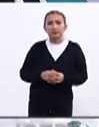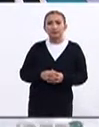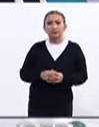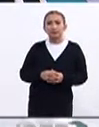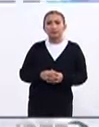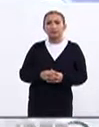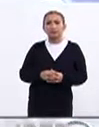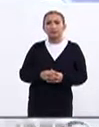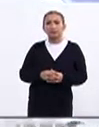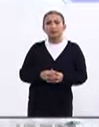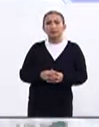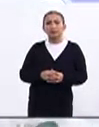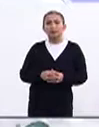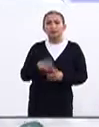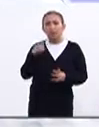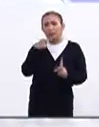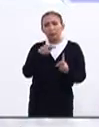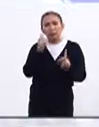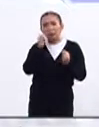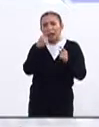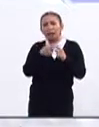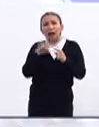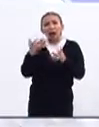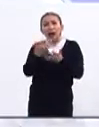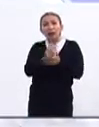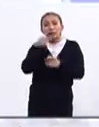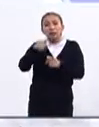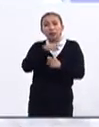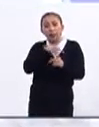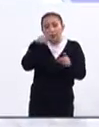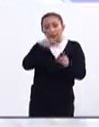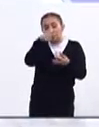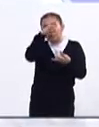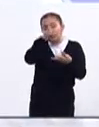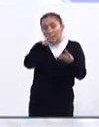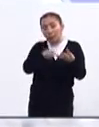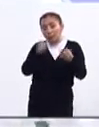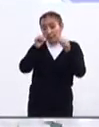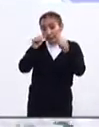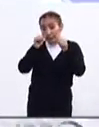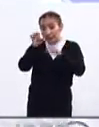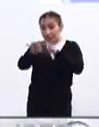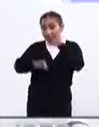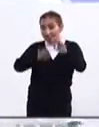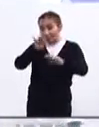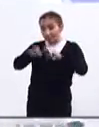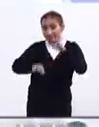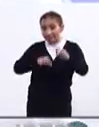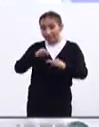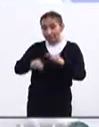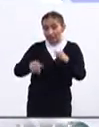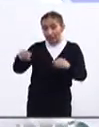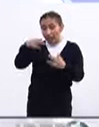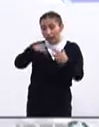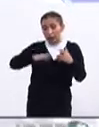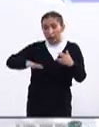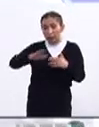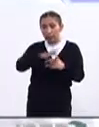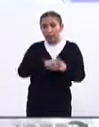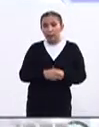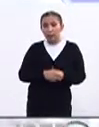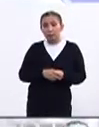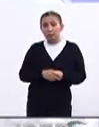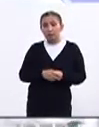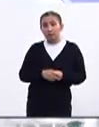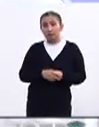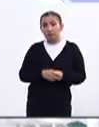pues seas quien sea, vas a tener que aterrizar y ver esos temas en la región, porque